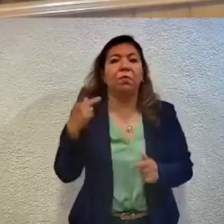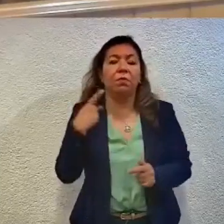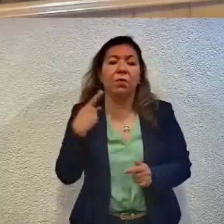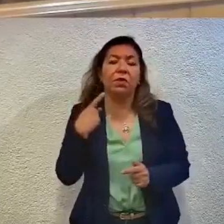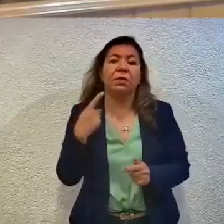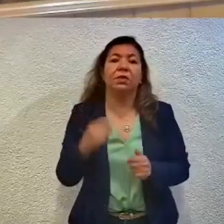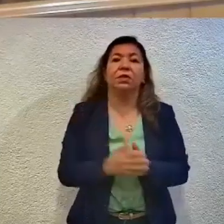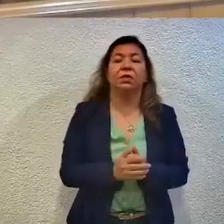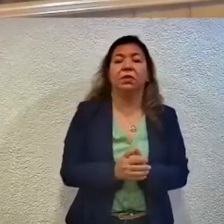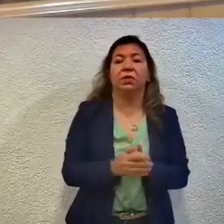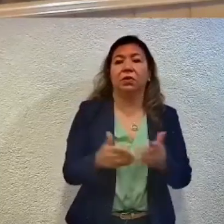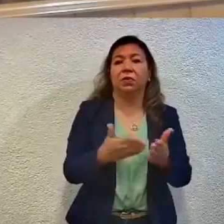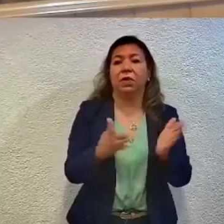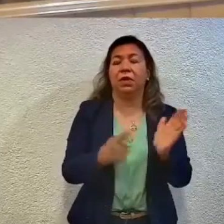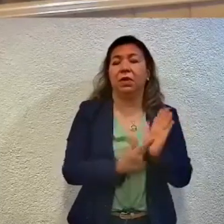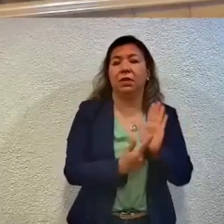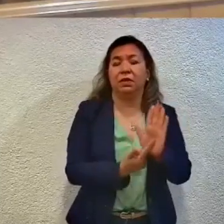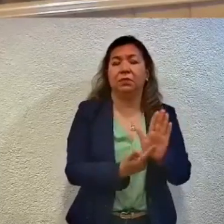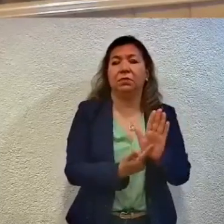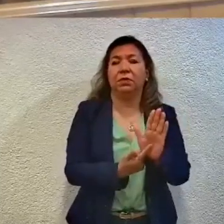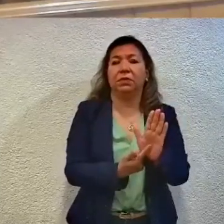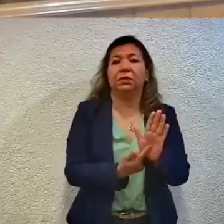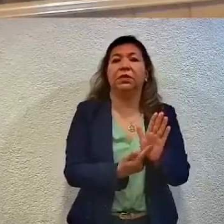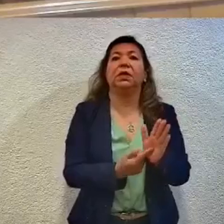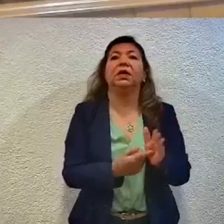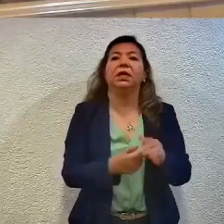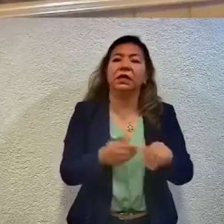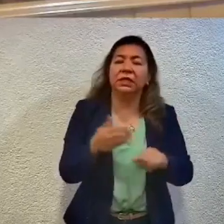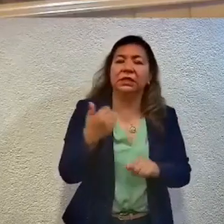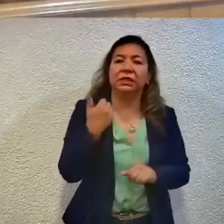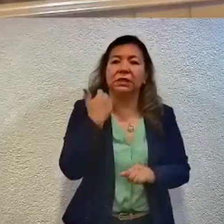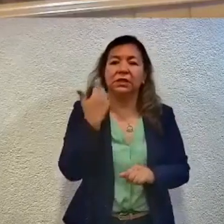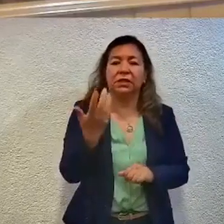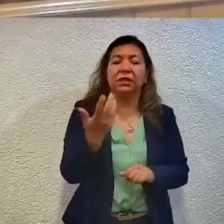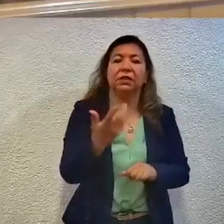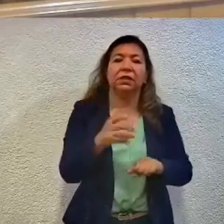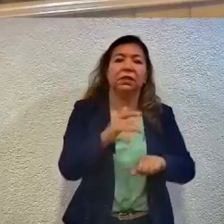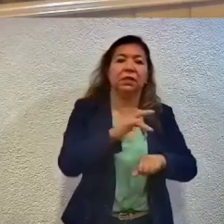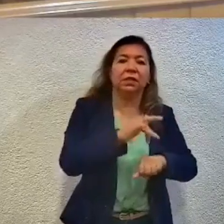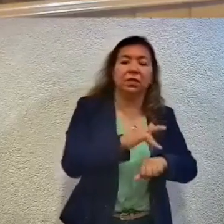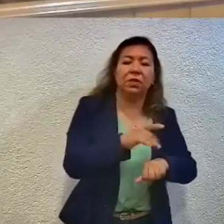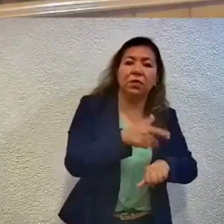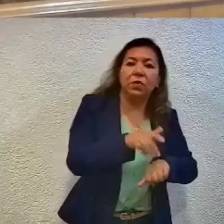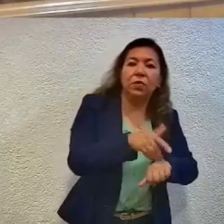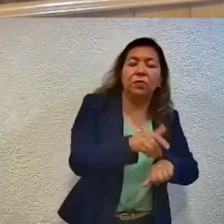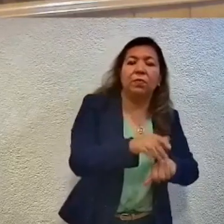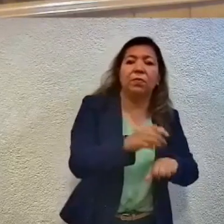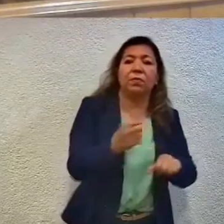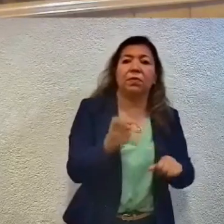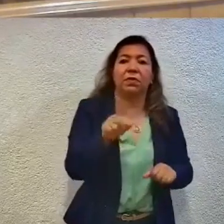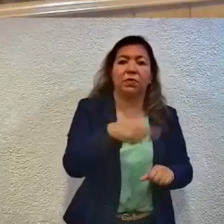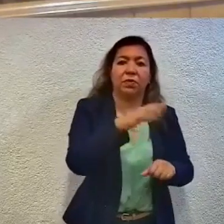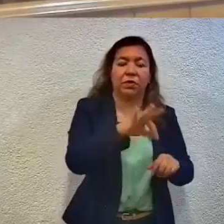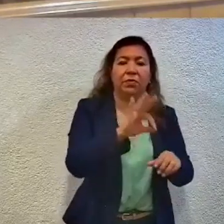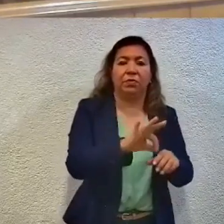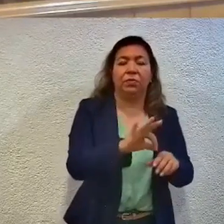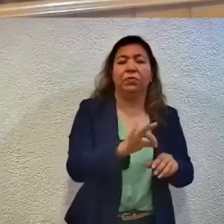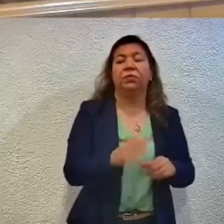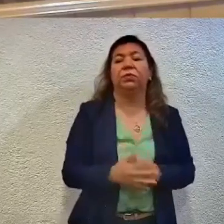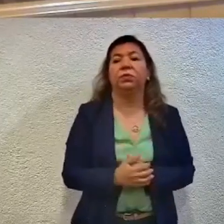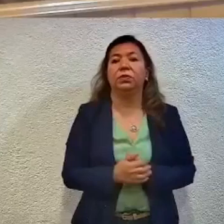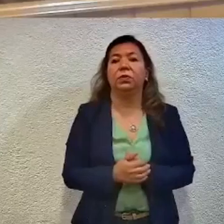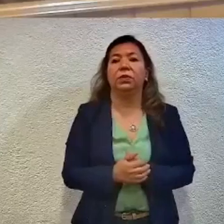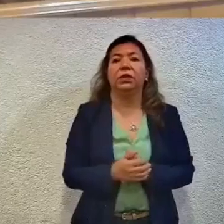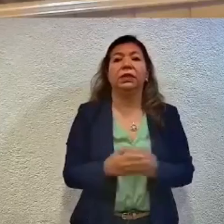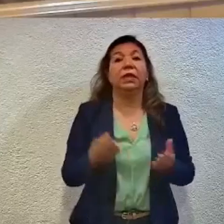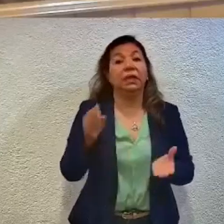al emitir la respuesta de negativa a dicho recuento. Para iniciar, del análisis de los proveídos visibles en el expediente,